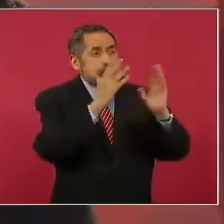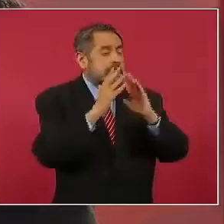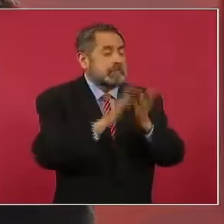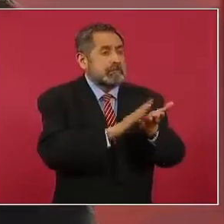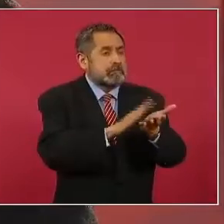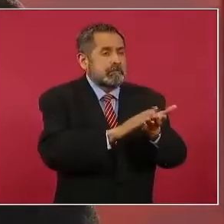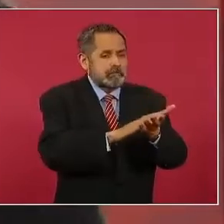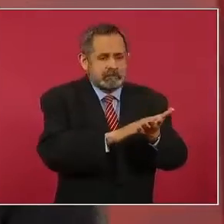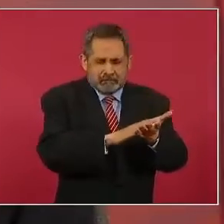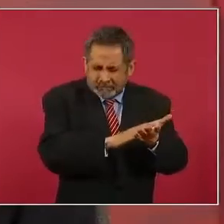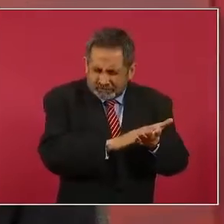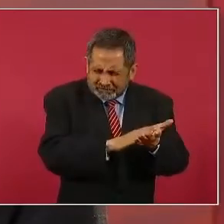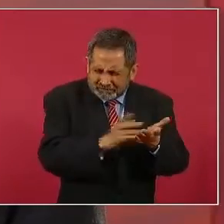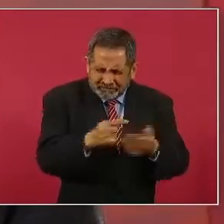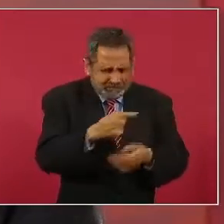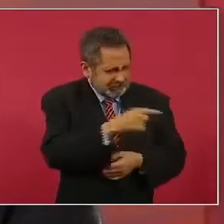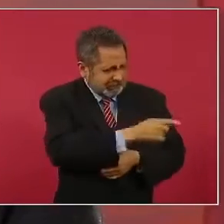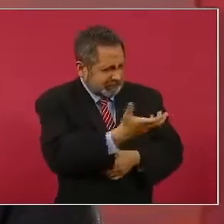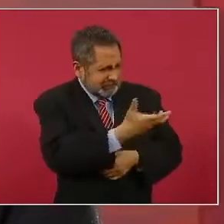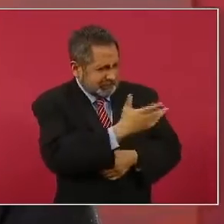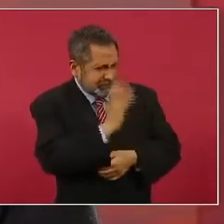Es increíble.